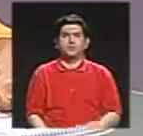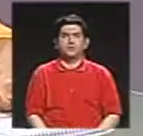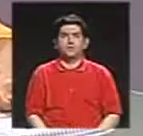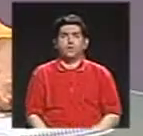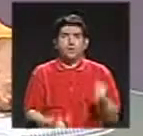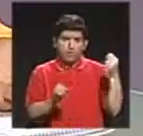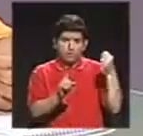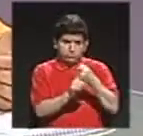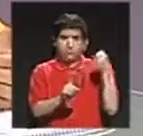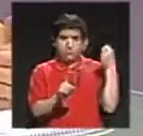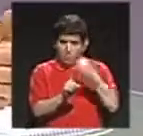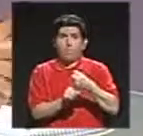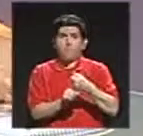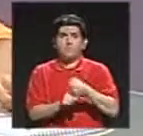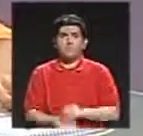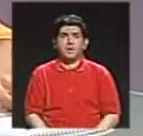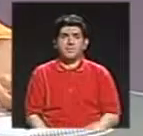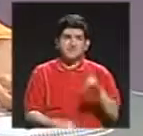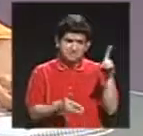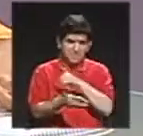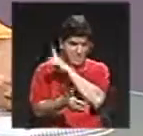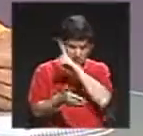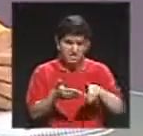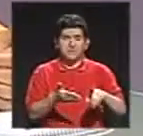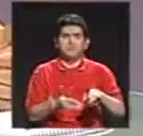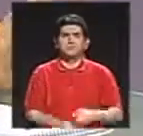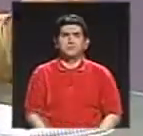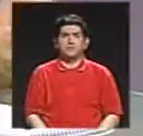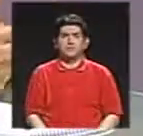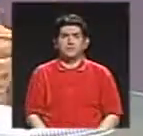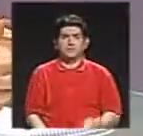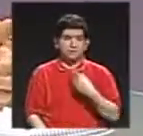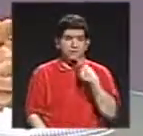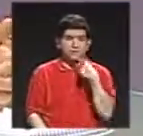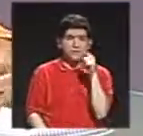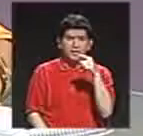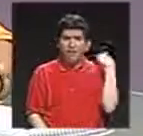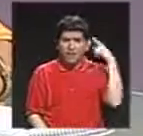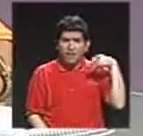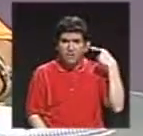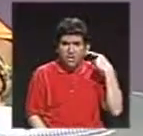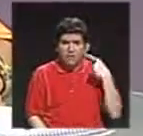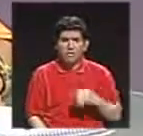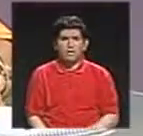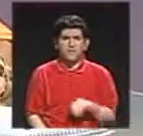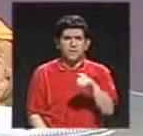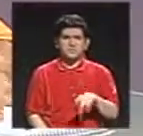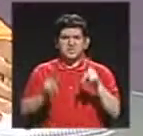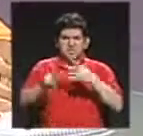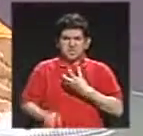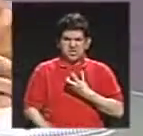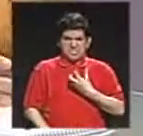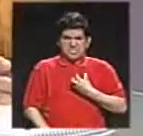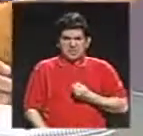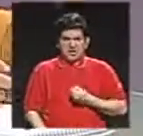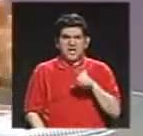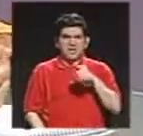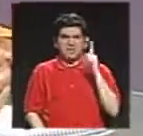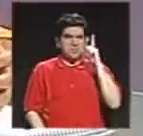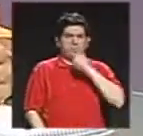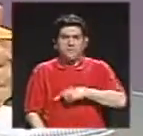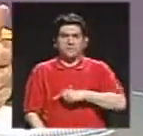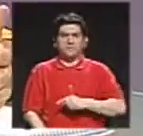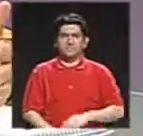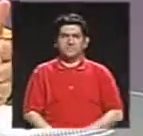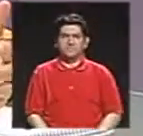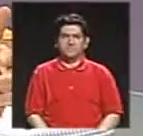terminan en golpes terminan en discriminación terminan en que te digan que estás loca que sos La amargada o que sos la o que